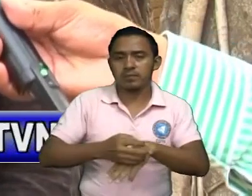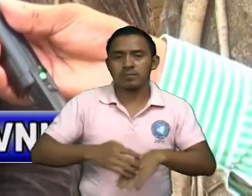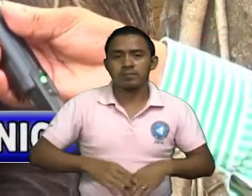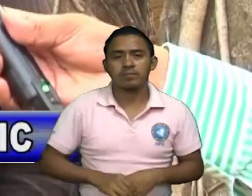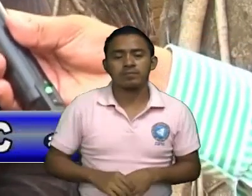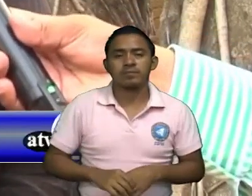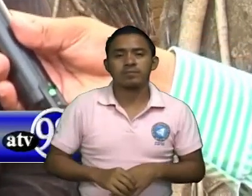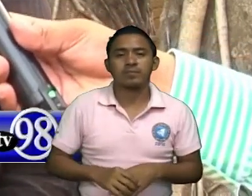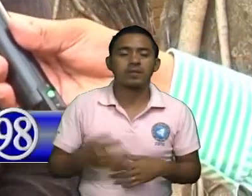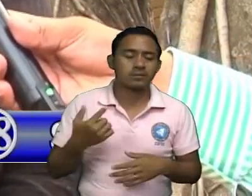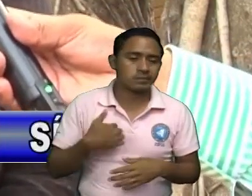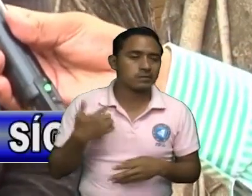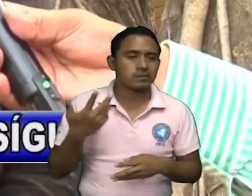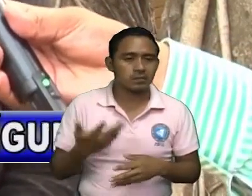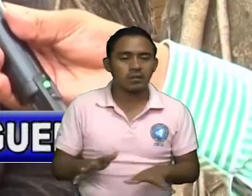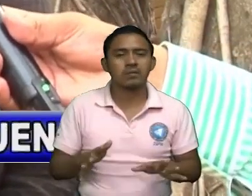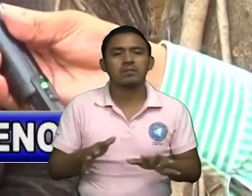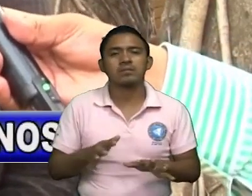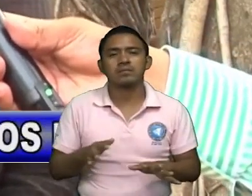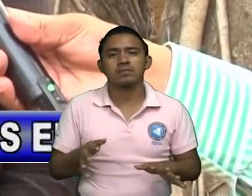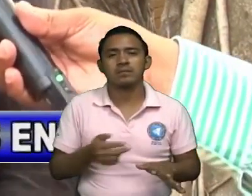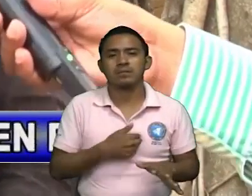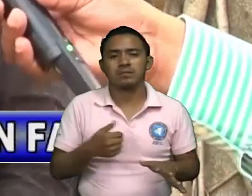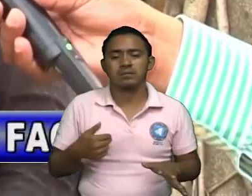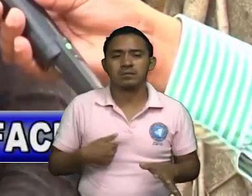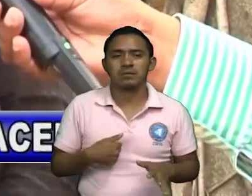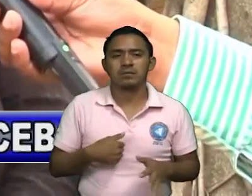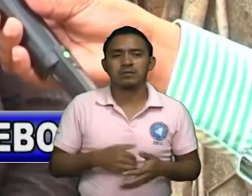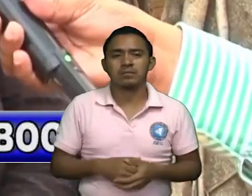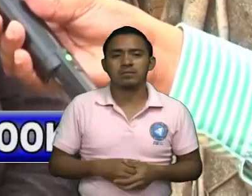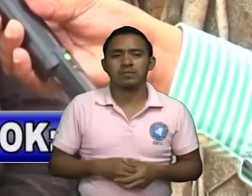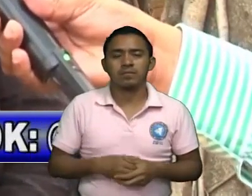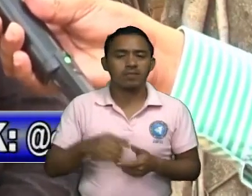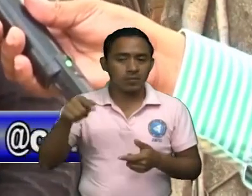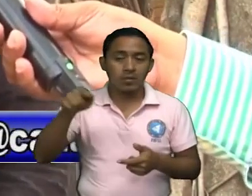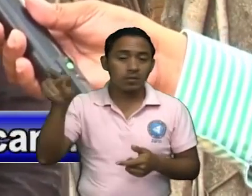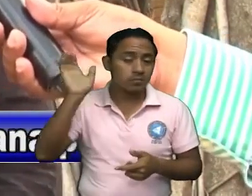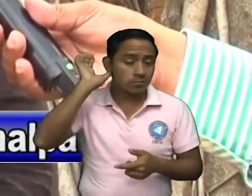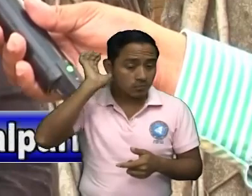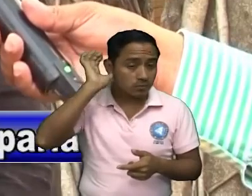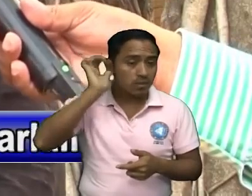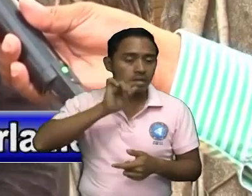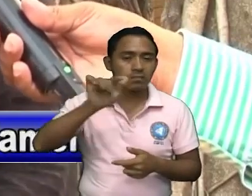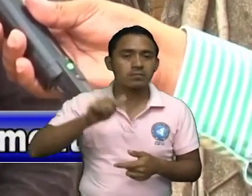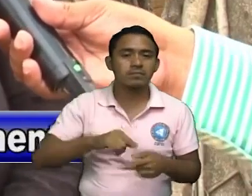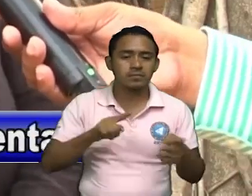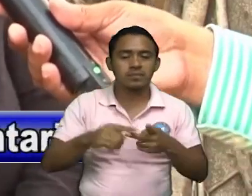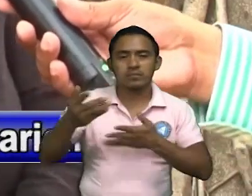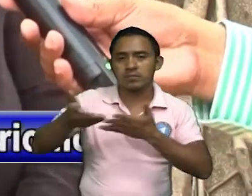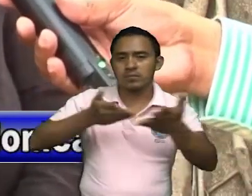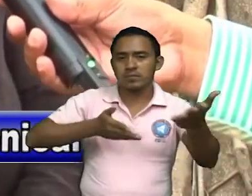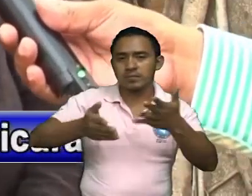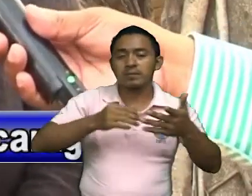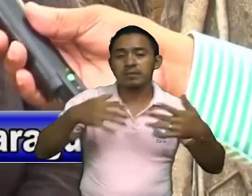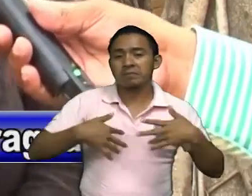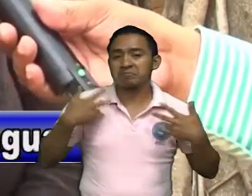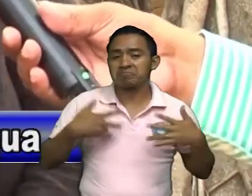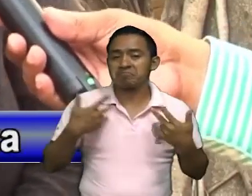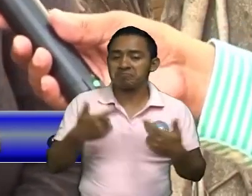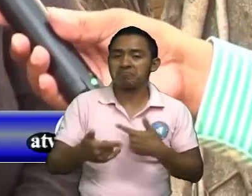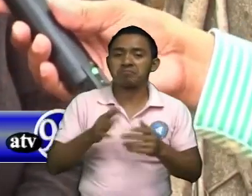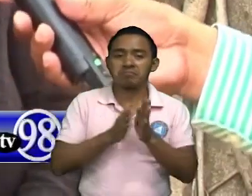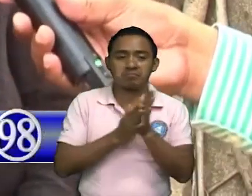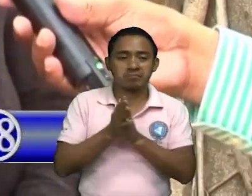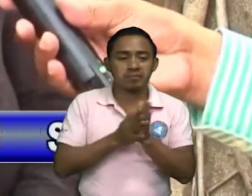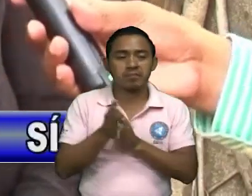Entonces nosotros vamos a estar acá y les invitamos pues a que escuchen y compartan con nosotros esta alegría, este